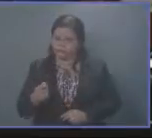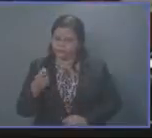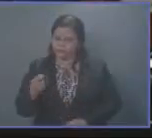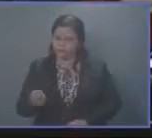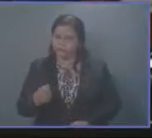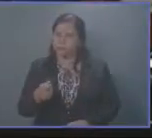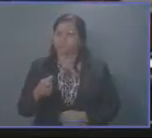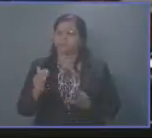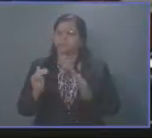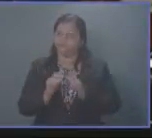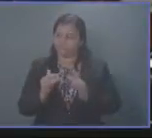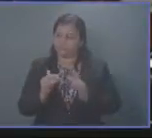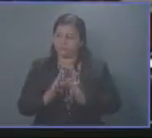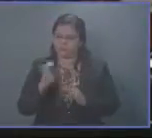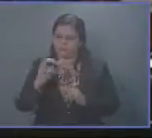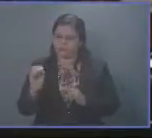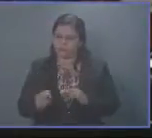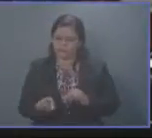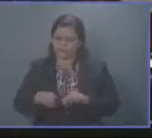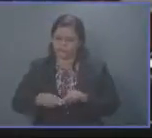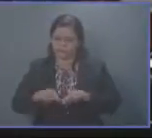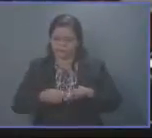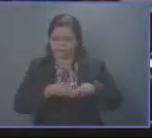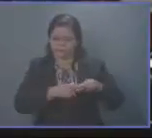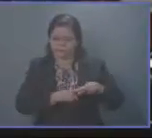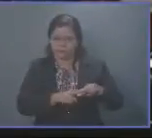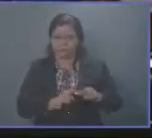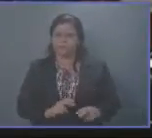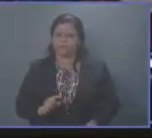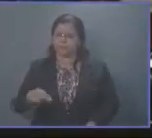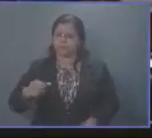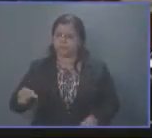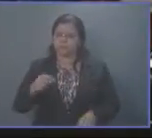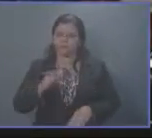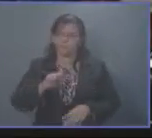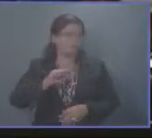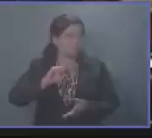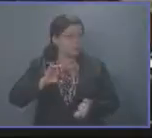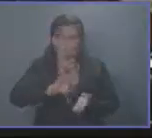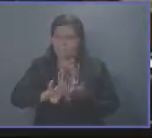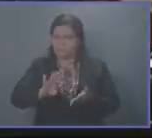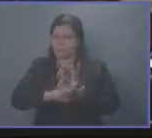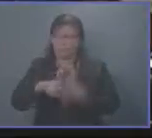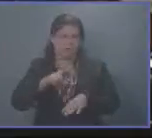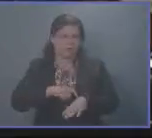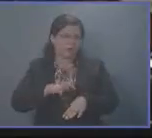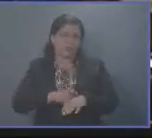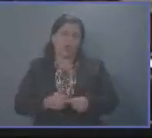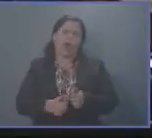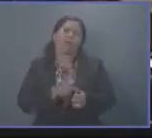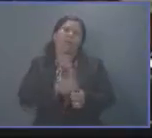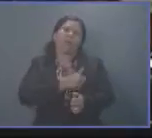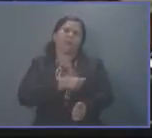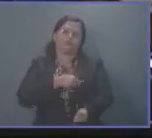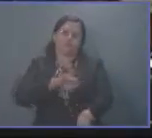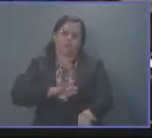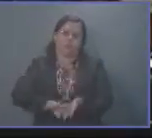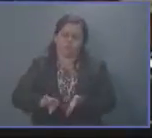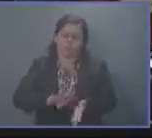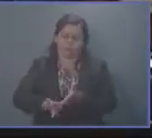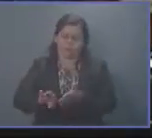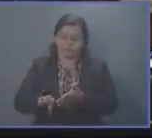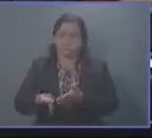cuotas y la tasa de interés moratoria. En caso de mora, se podrá cobrar interés